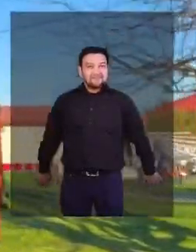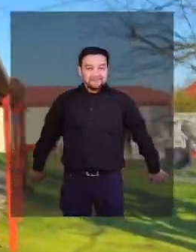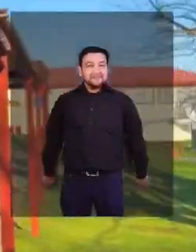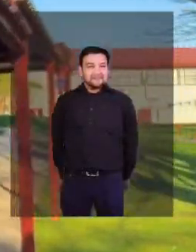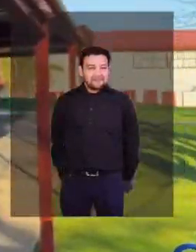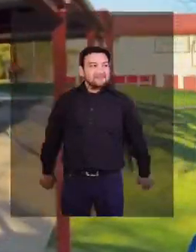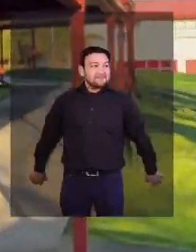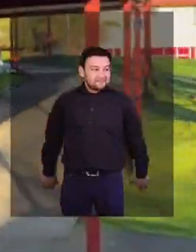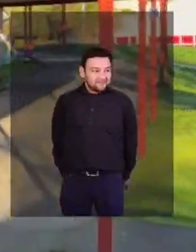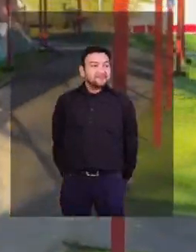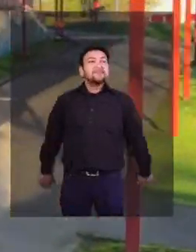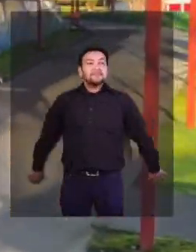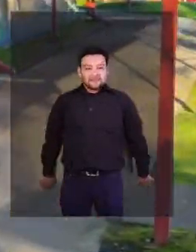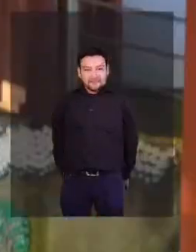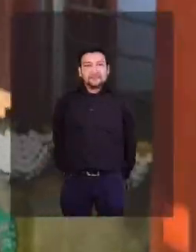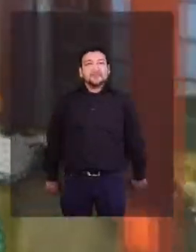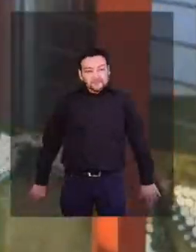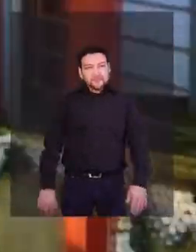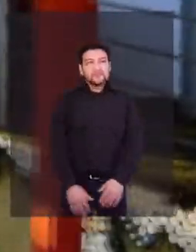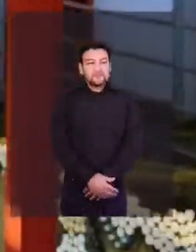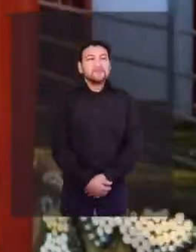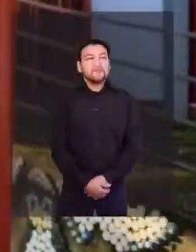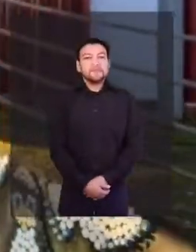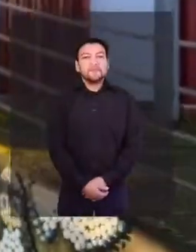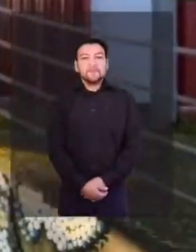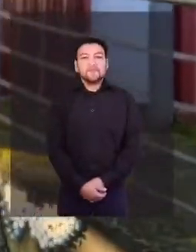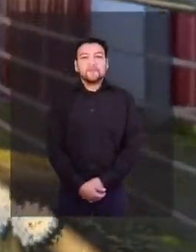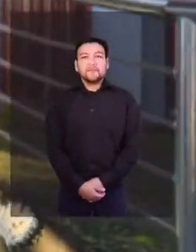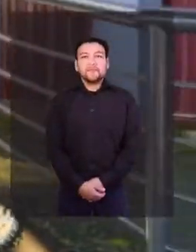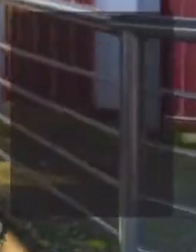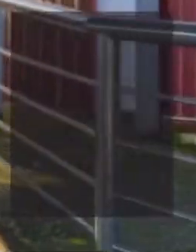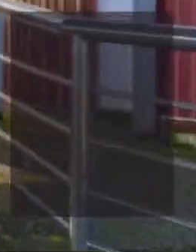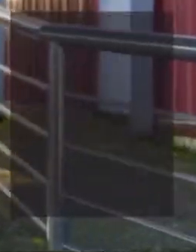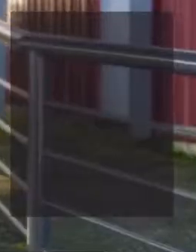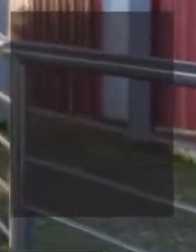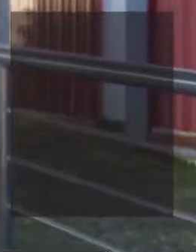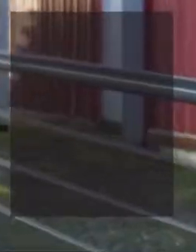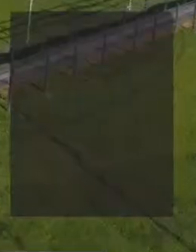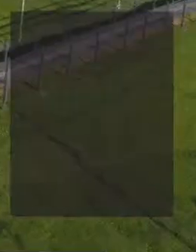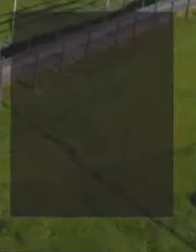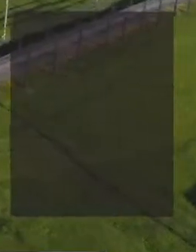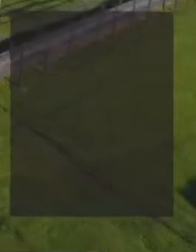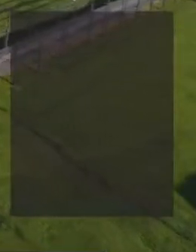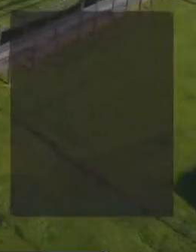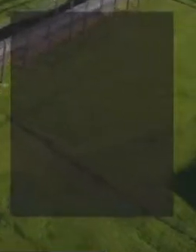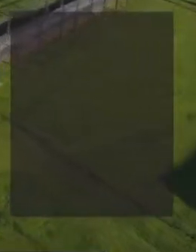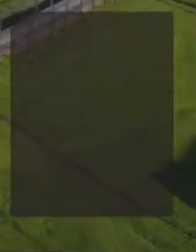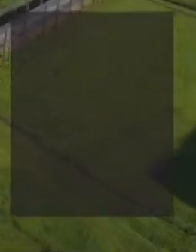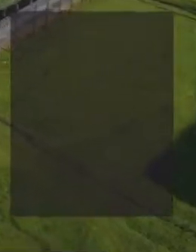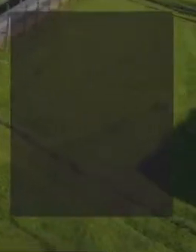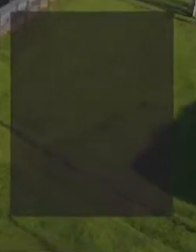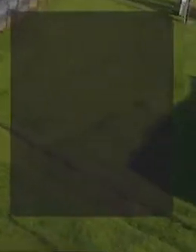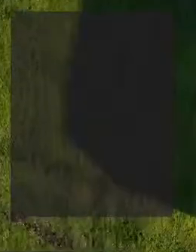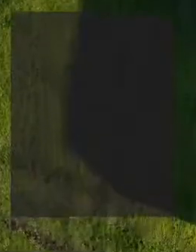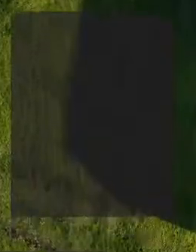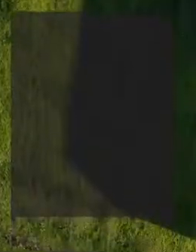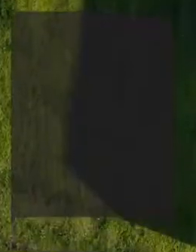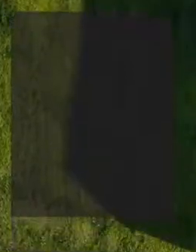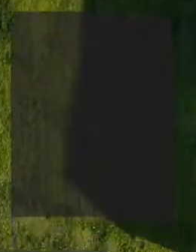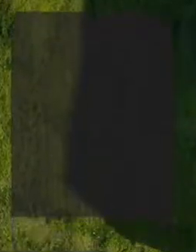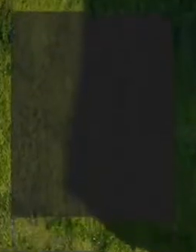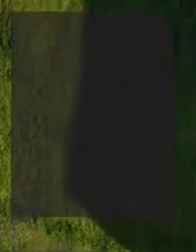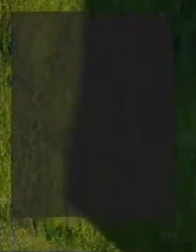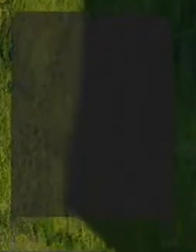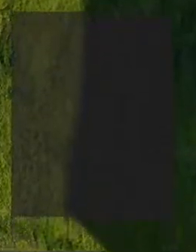e innovación, estimulando la curiosidad y el espíritu crítico para ayudarte a alcanzar tus metas y